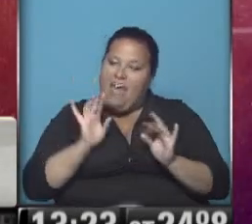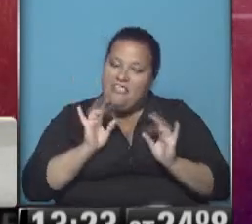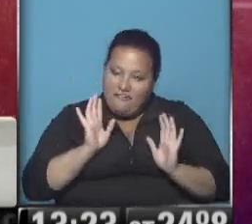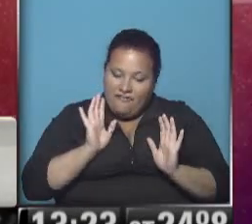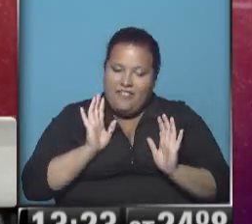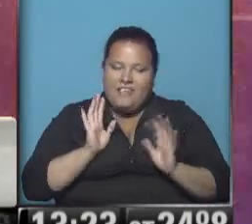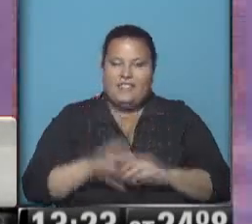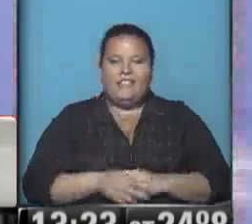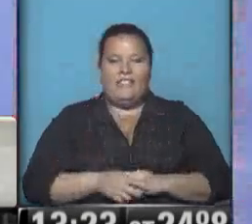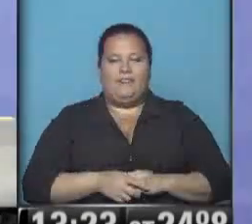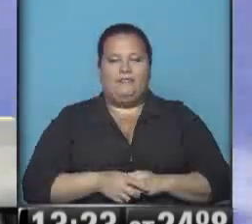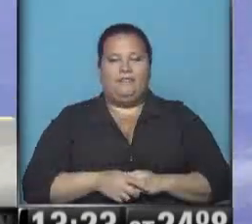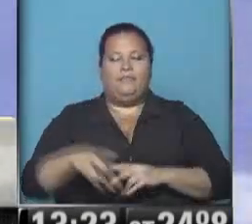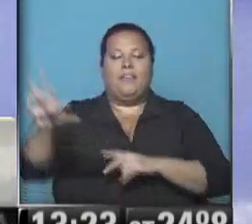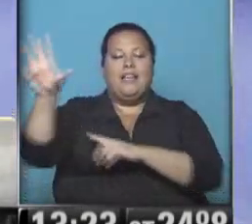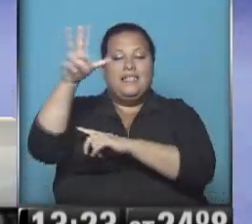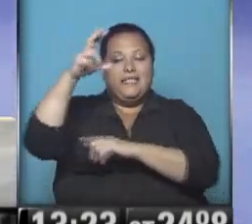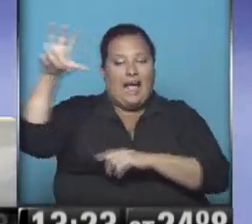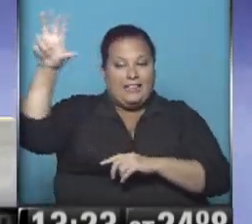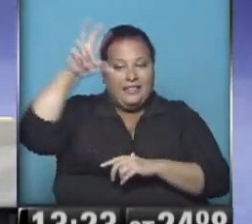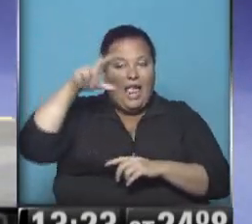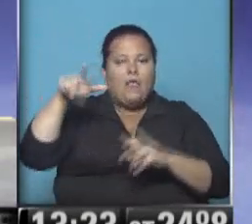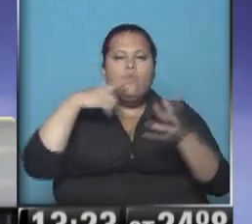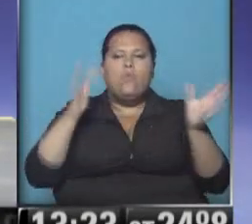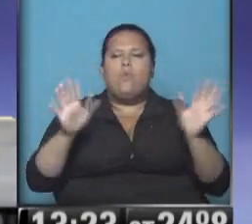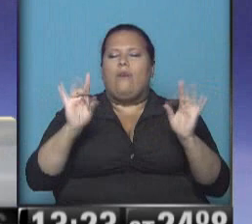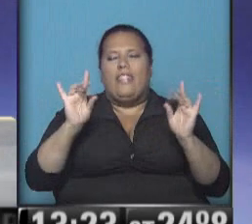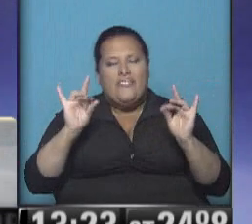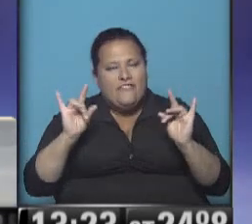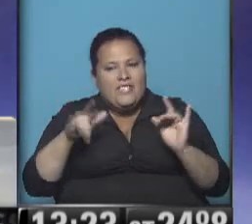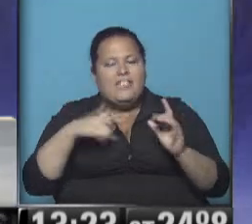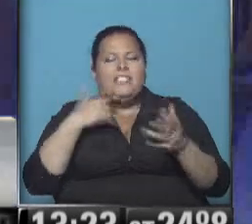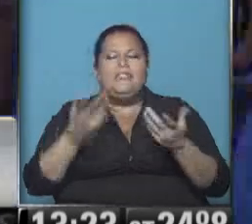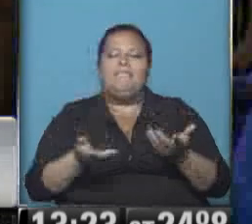complejo. El satélite es un equipo complejo que hay que